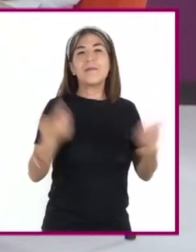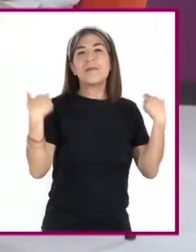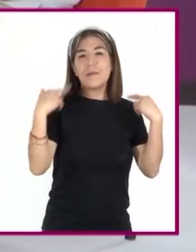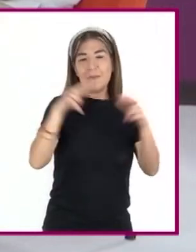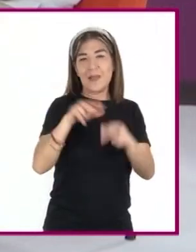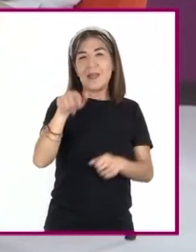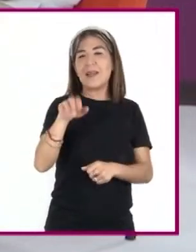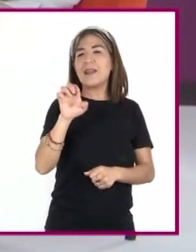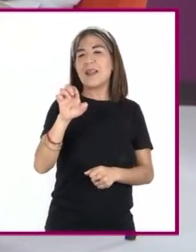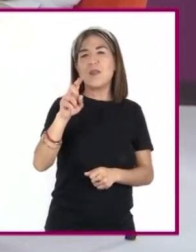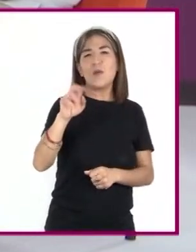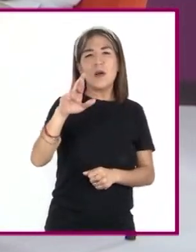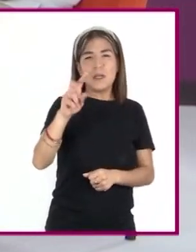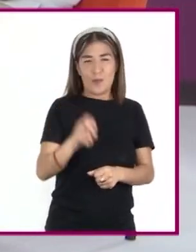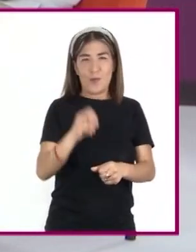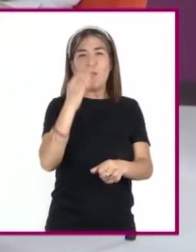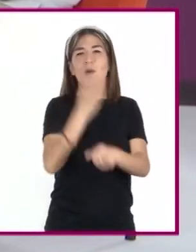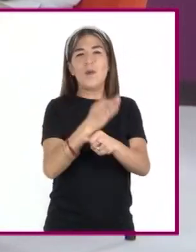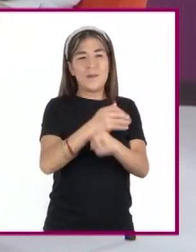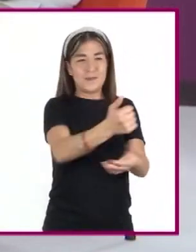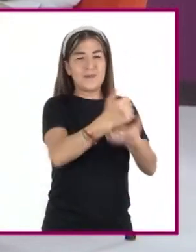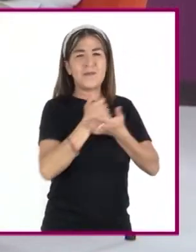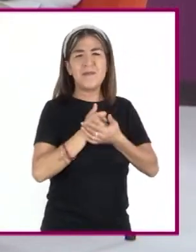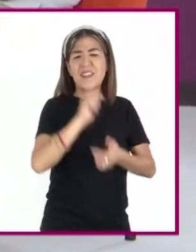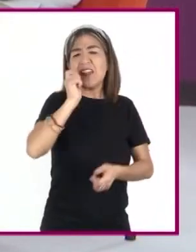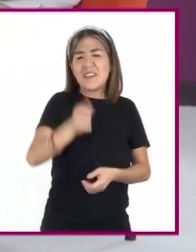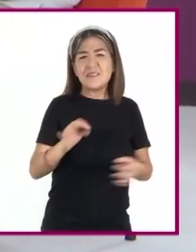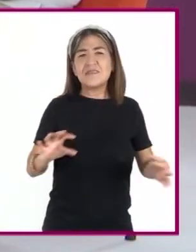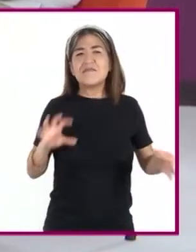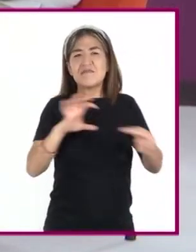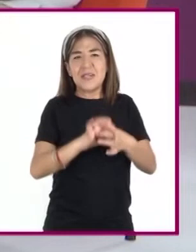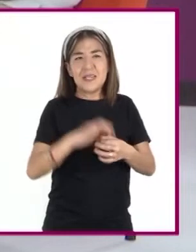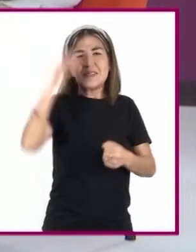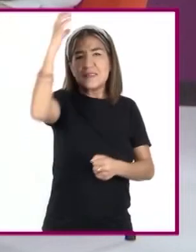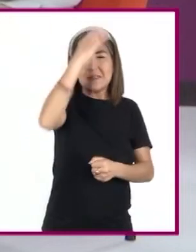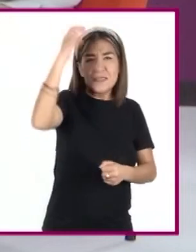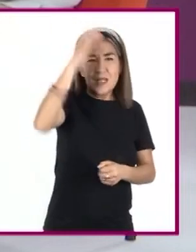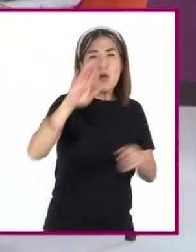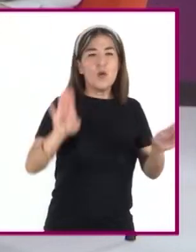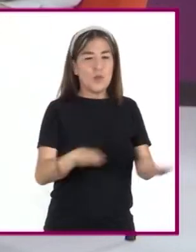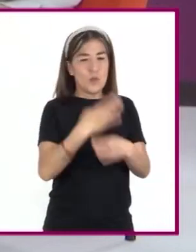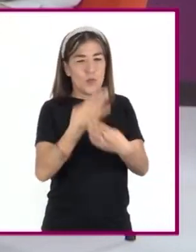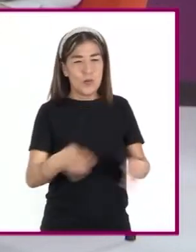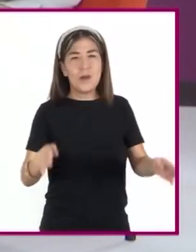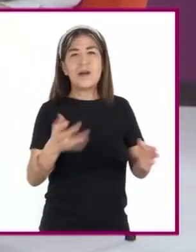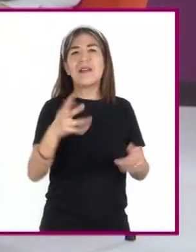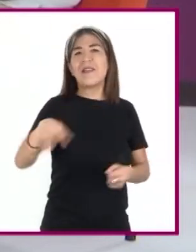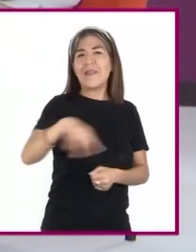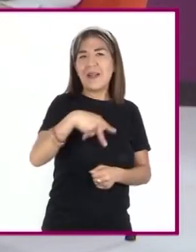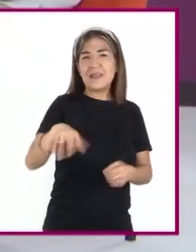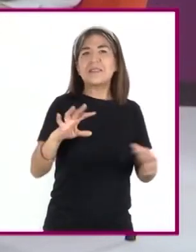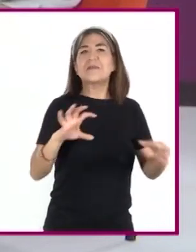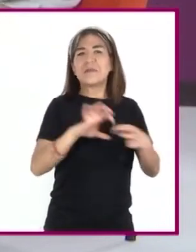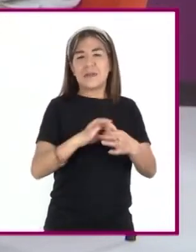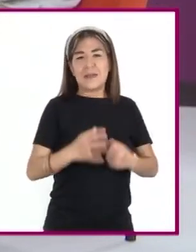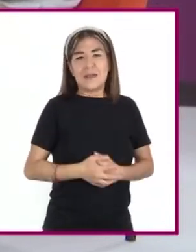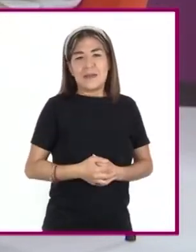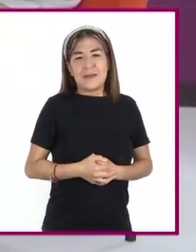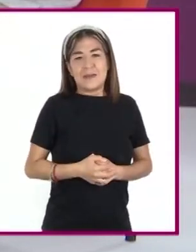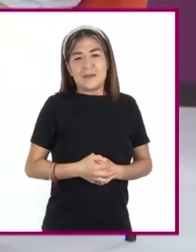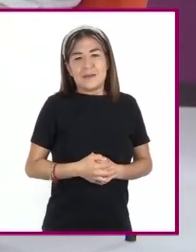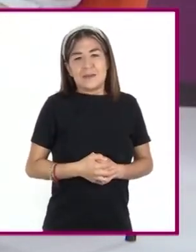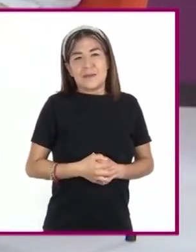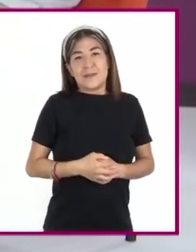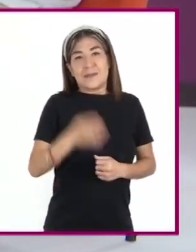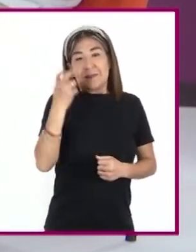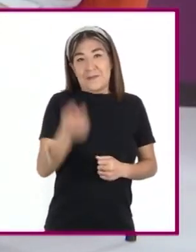Maestro Eduardo, ¿nos ayuda con este enigma? ¿Qué relación tiene la ciencia, la música y la danza? Pues ahí yo